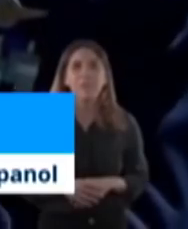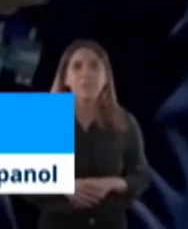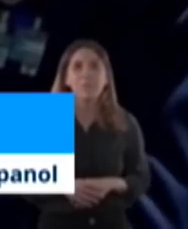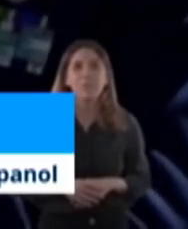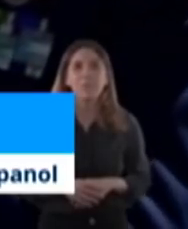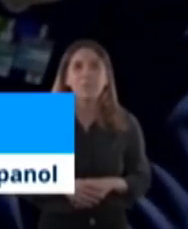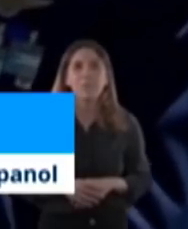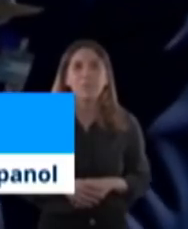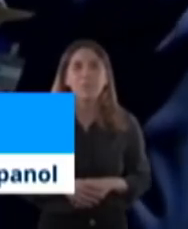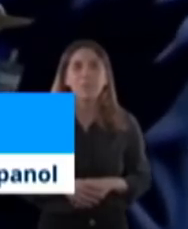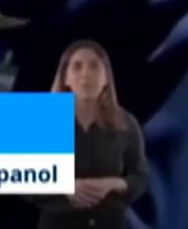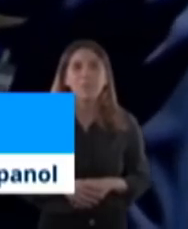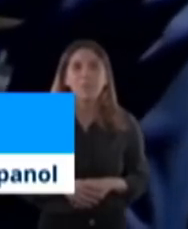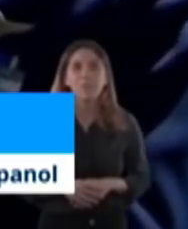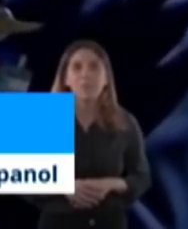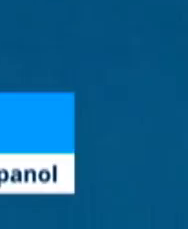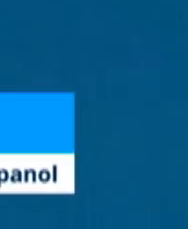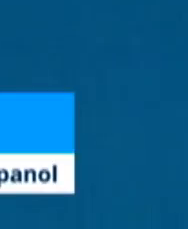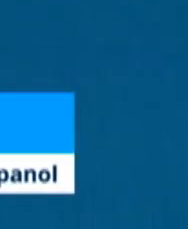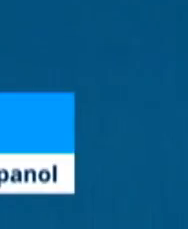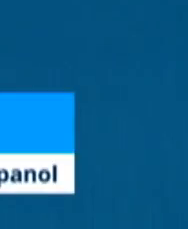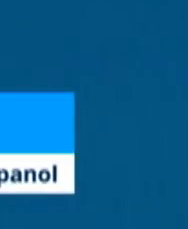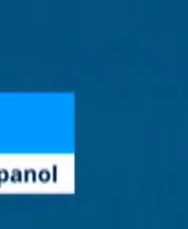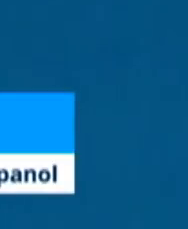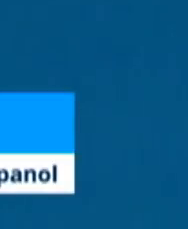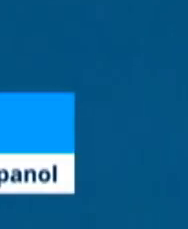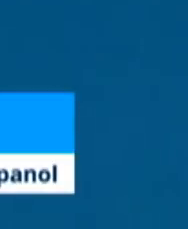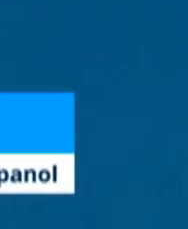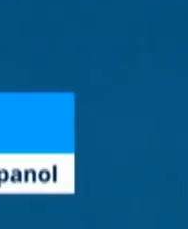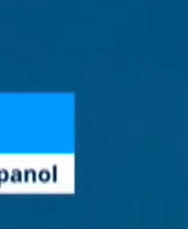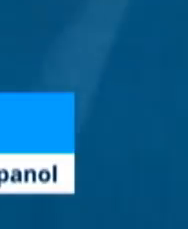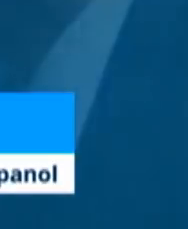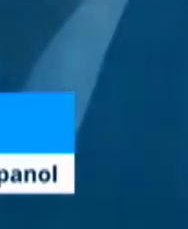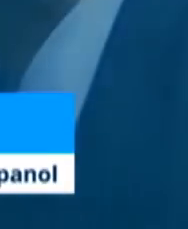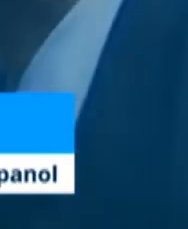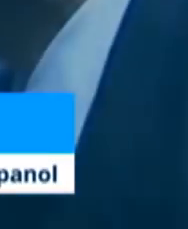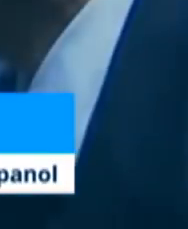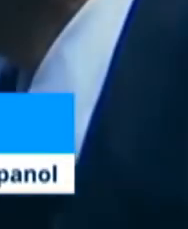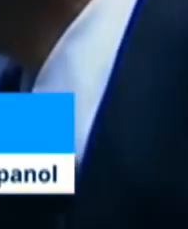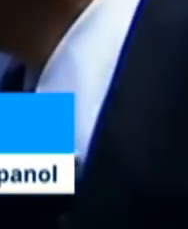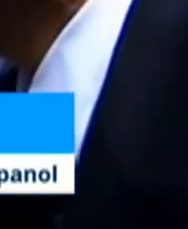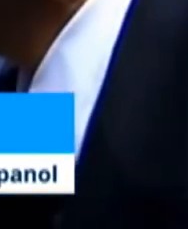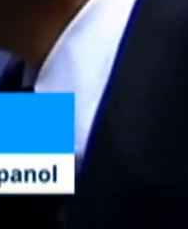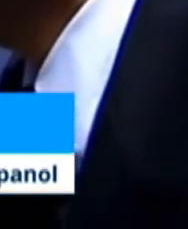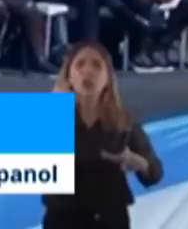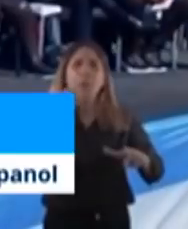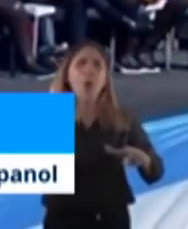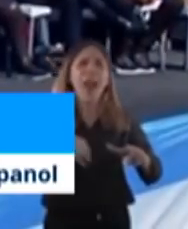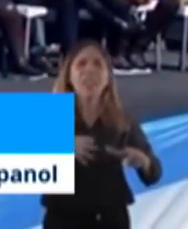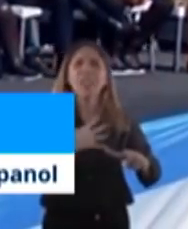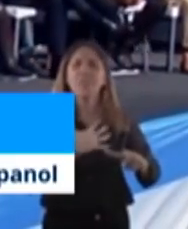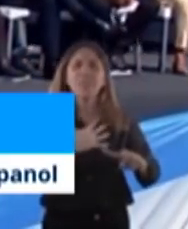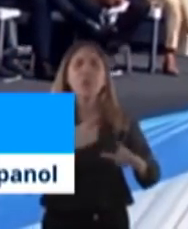memoria de los caídos en una guerra por la soberanía de las islas ocupadas por Reino Unido desde el año